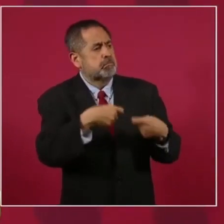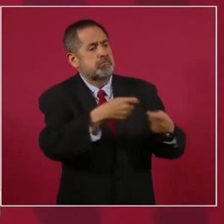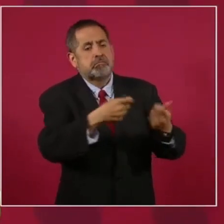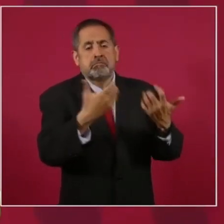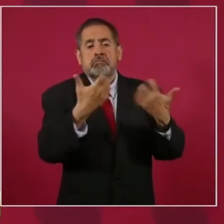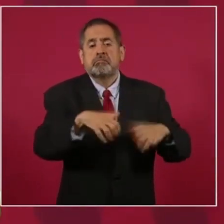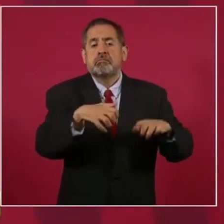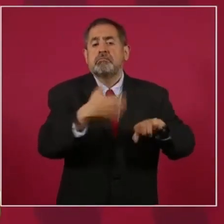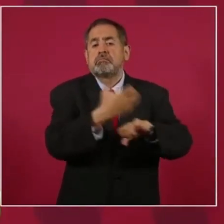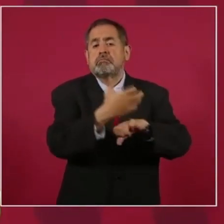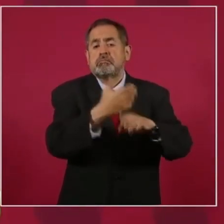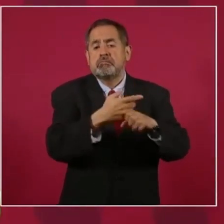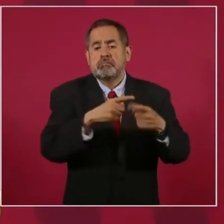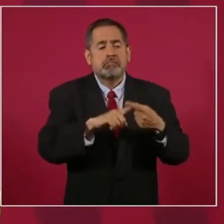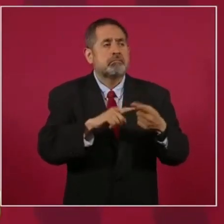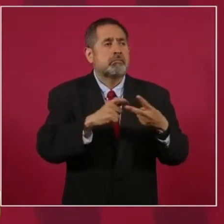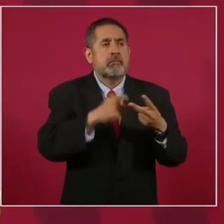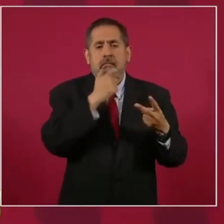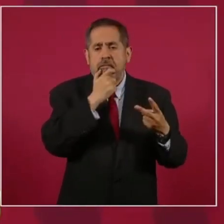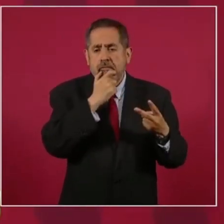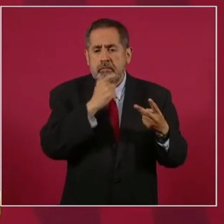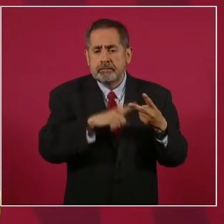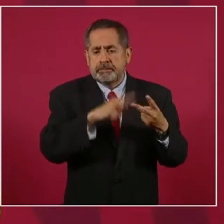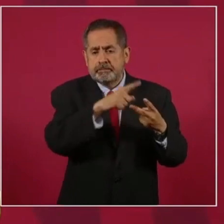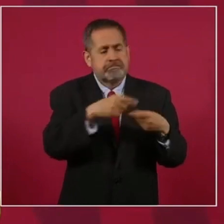estadounidenses, inglesas.